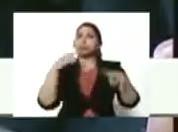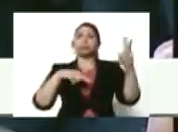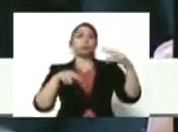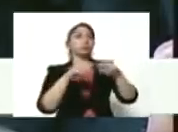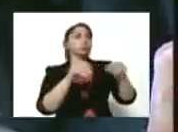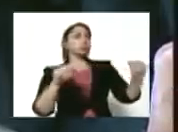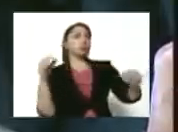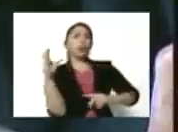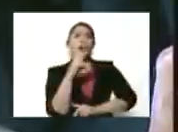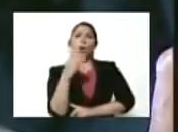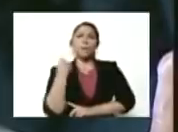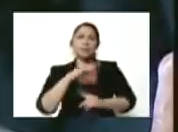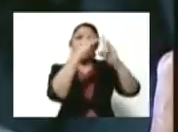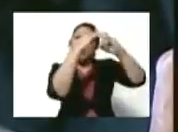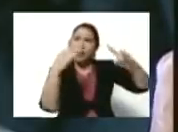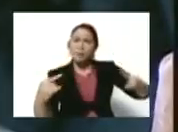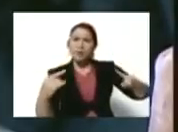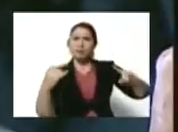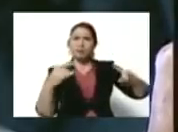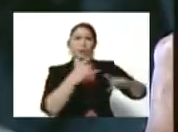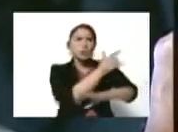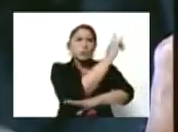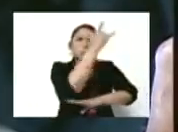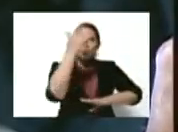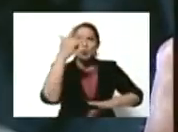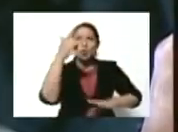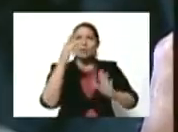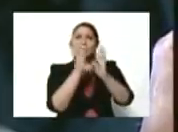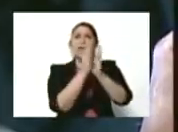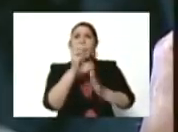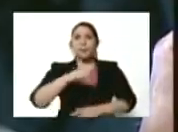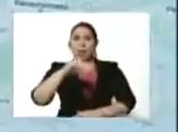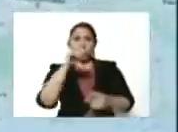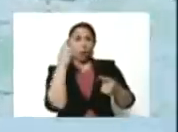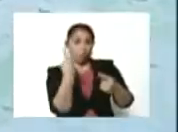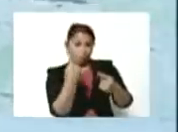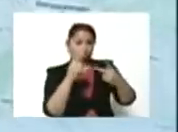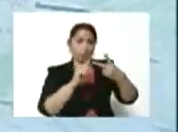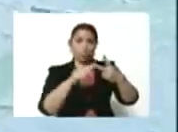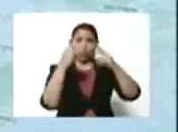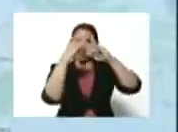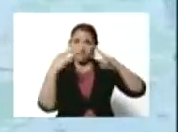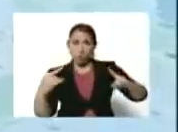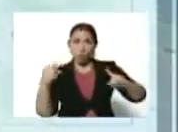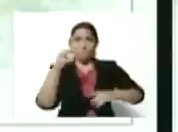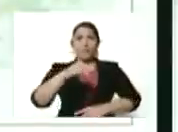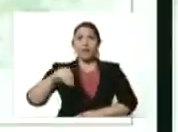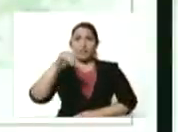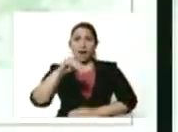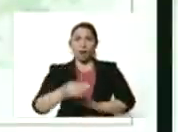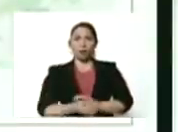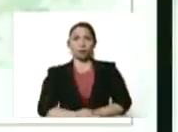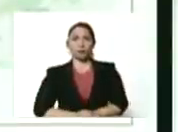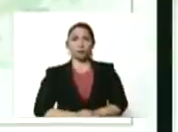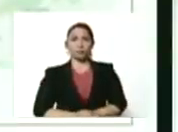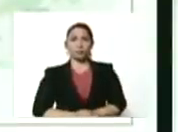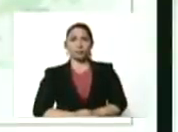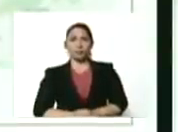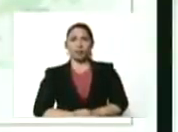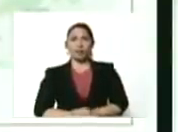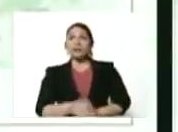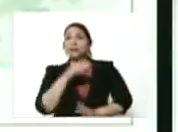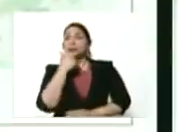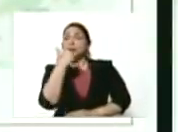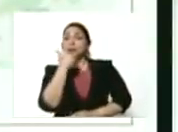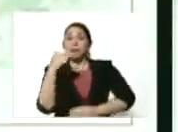Colombia, tenían un campamento en una zona boscosa en Santa Marta, tenían un campamento en Maicao, en la zona limítrofe con Venezuela,